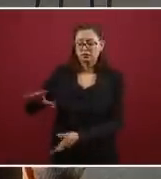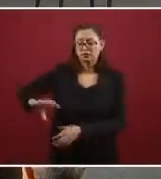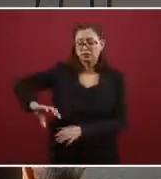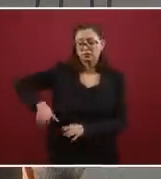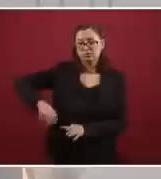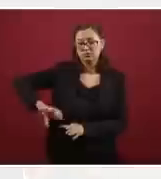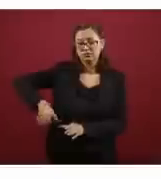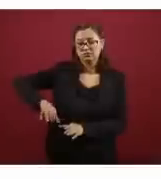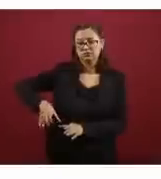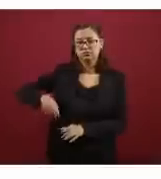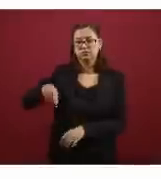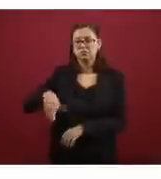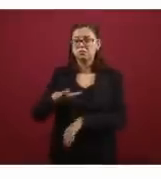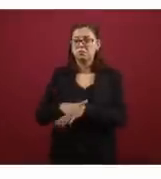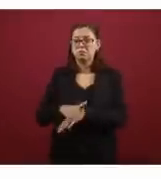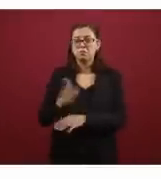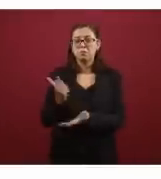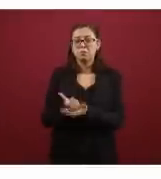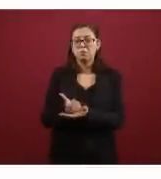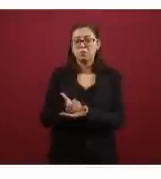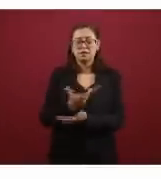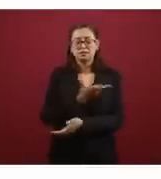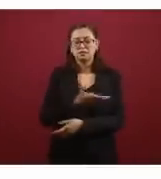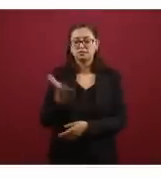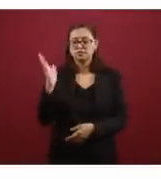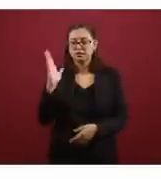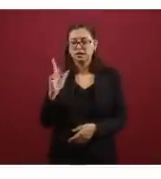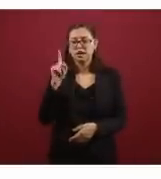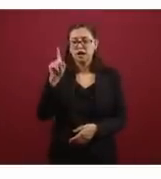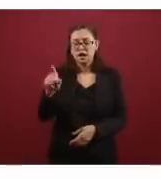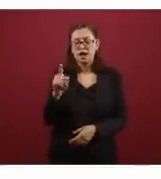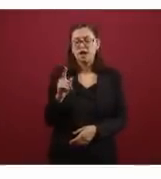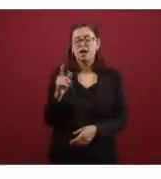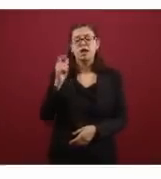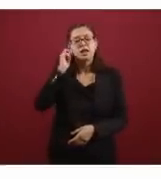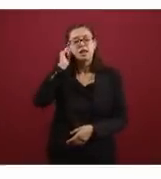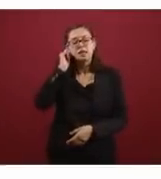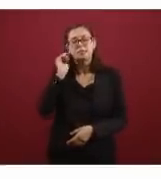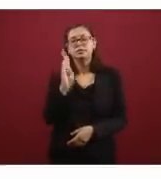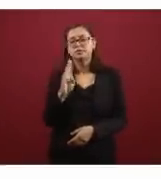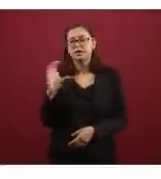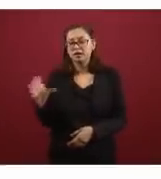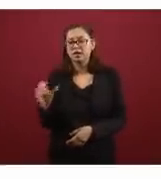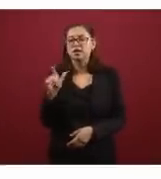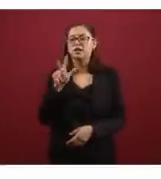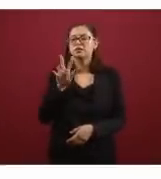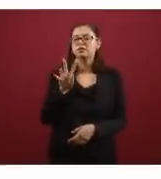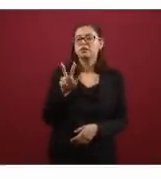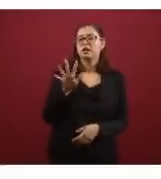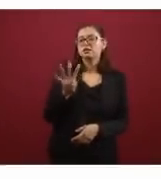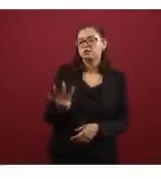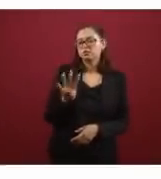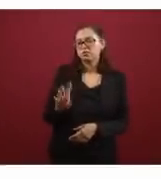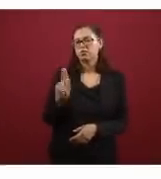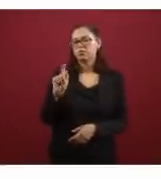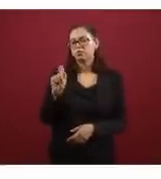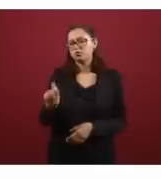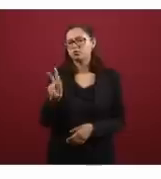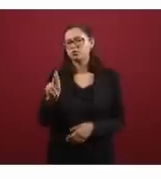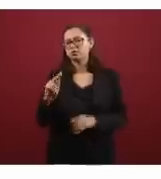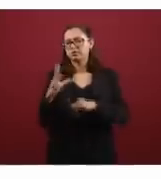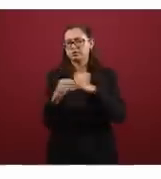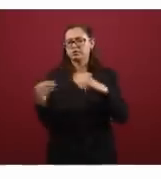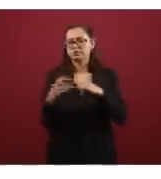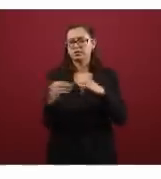el precio y el margen más alto en gas Menjuc, La Paz, Baja California, 19 pesos con 80 centavos por litro, con un margen de